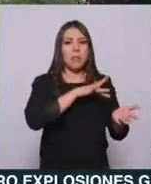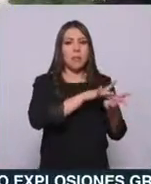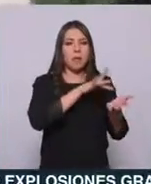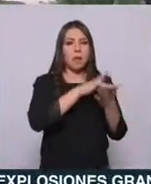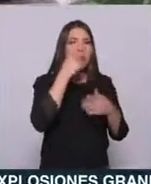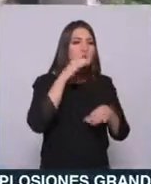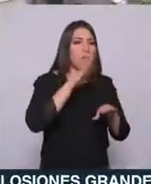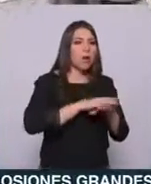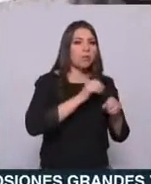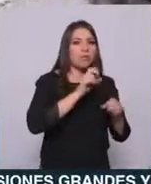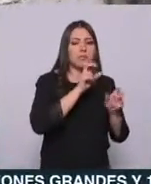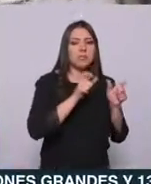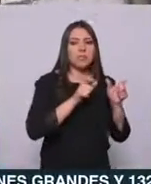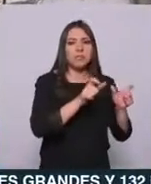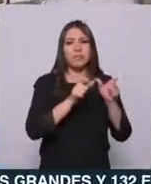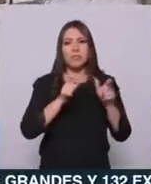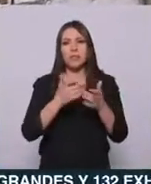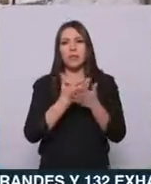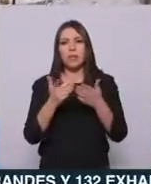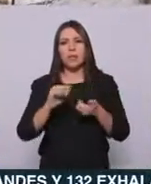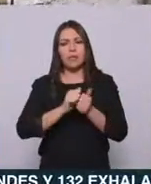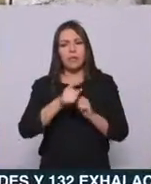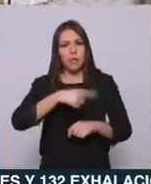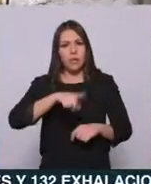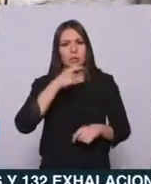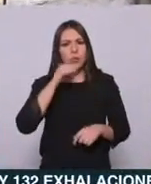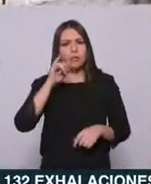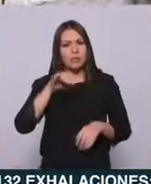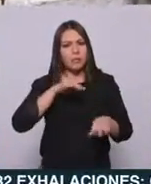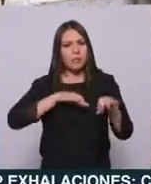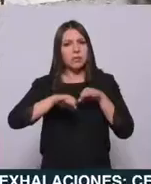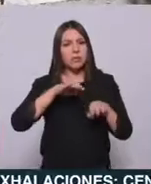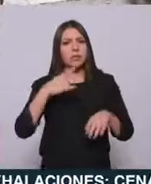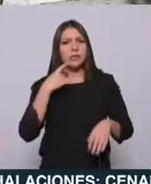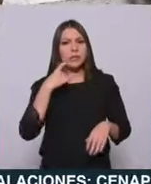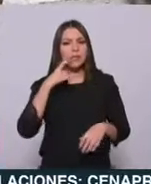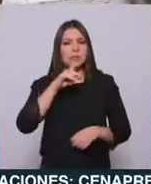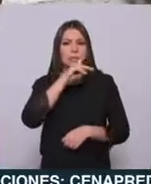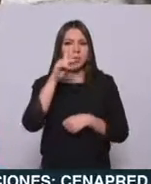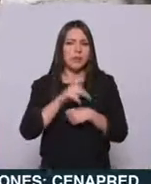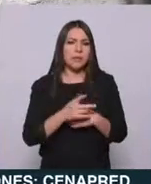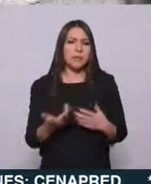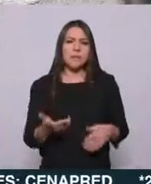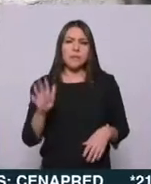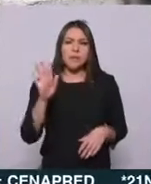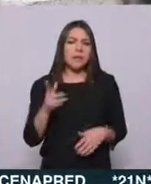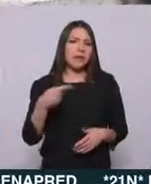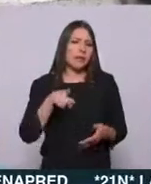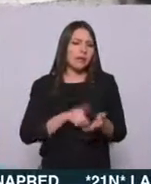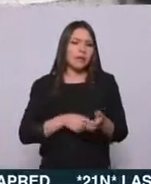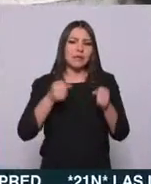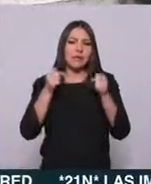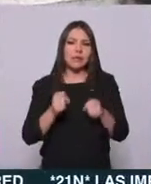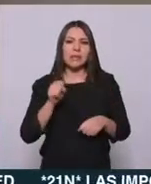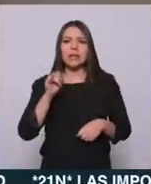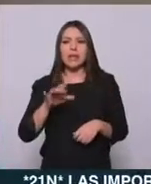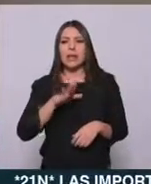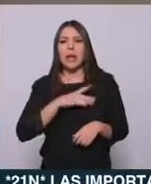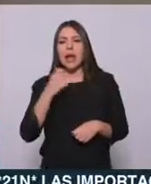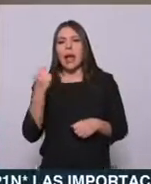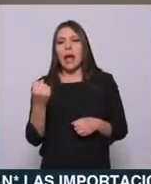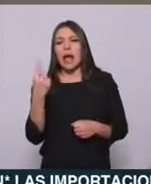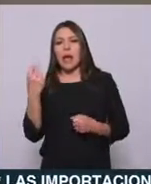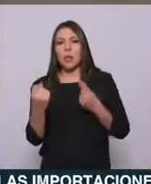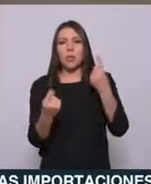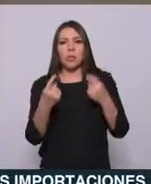seguridad pública, pero creo que han dado un gran esfuerzo por el país. Seguramente, como en todas las corporaciones, puede haber algún elemento que